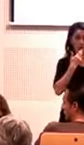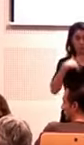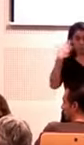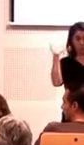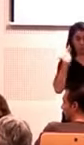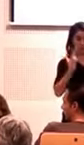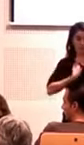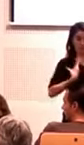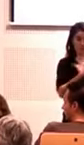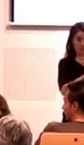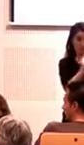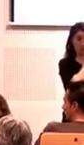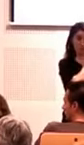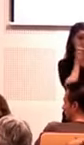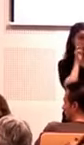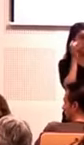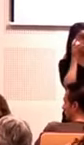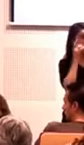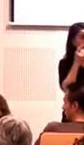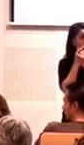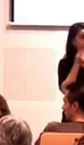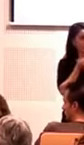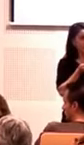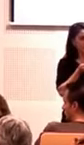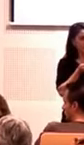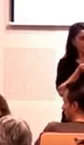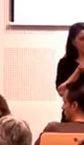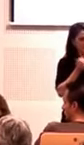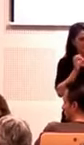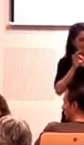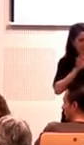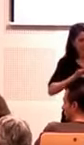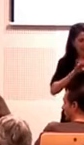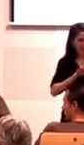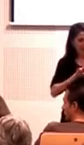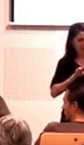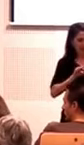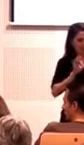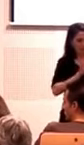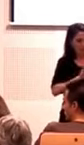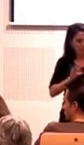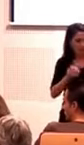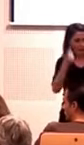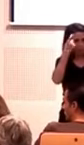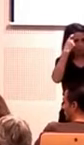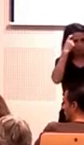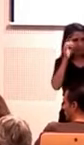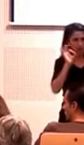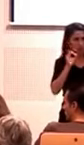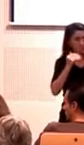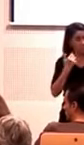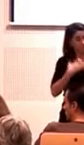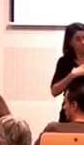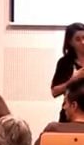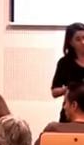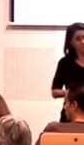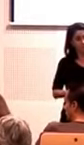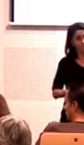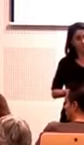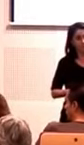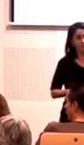mis padres, prácticamente no tuve ocasión, no tenía ni la preparación mental, digamos, tampoco. Pero claro, en ese